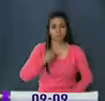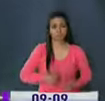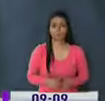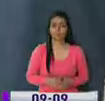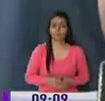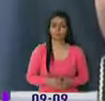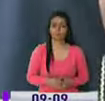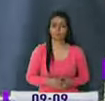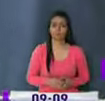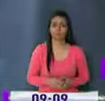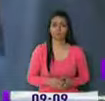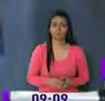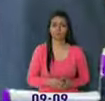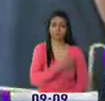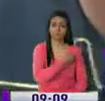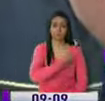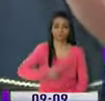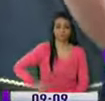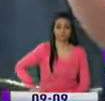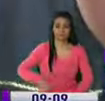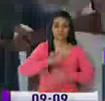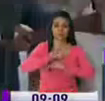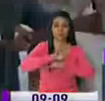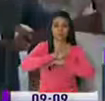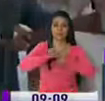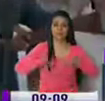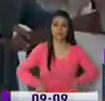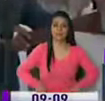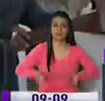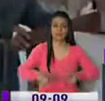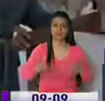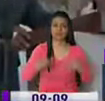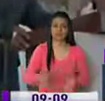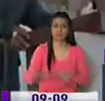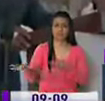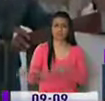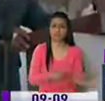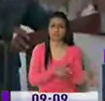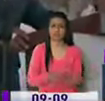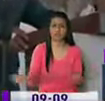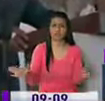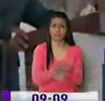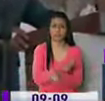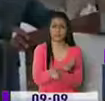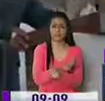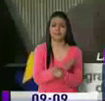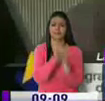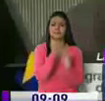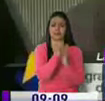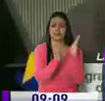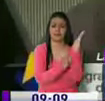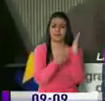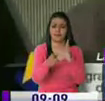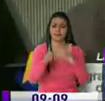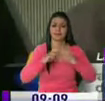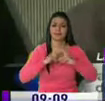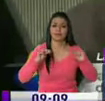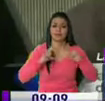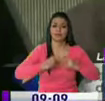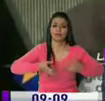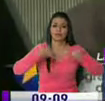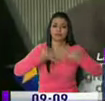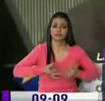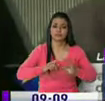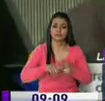El presidente de la República, Lenín Moreno, cumplió con una ardua agenda en la ciudad del Tena, donde oficializó el inicio